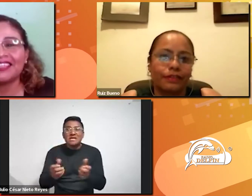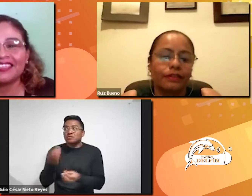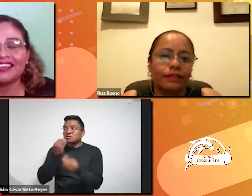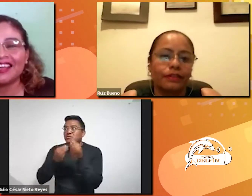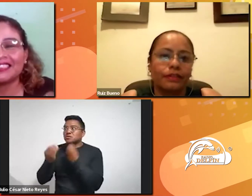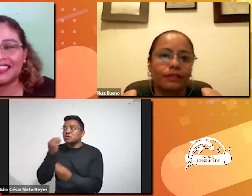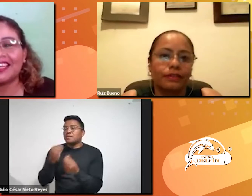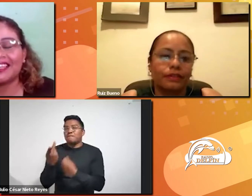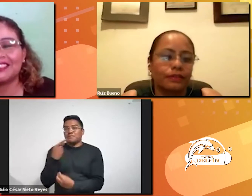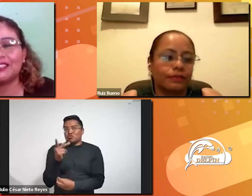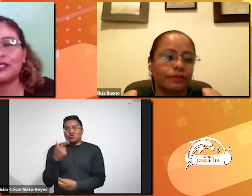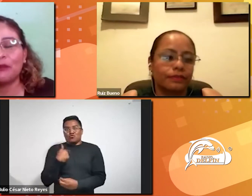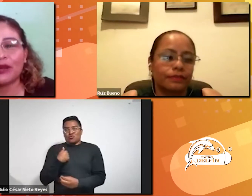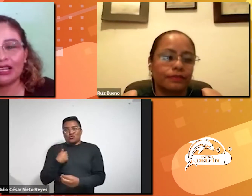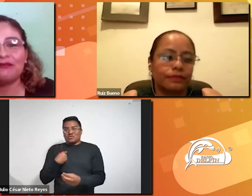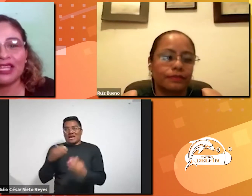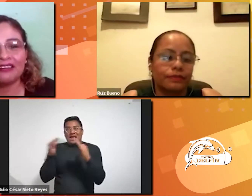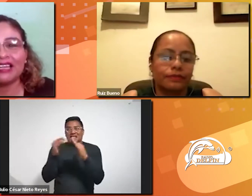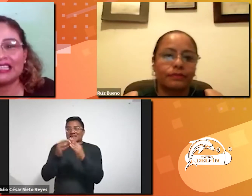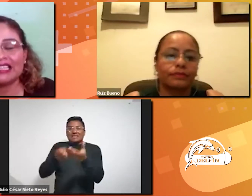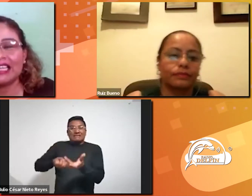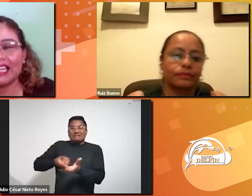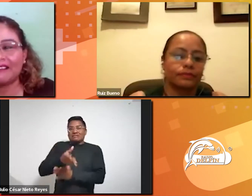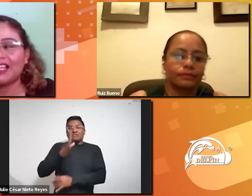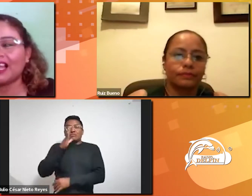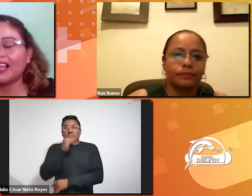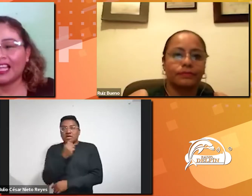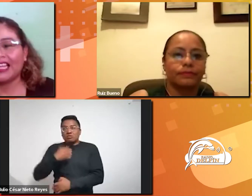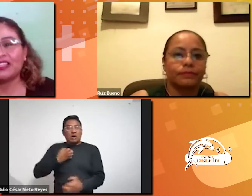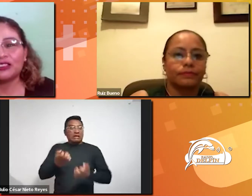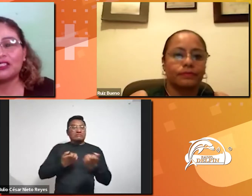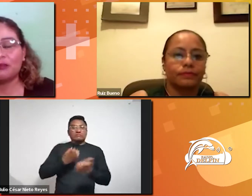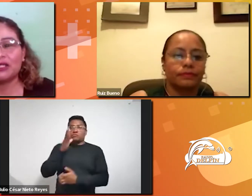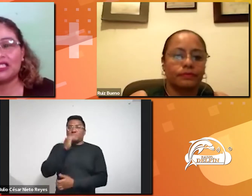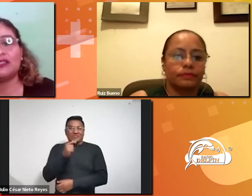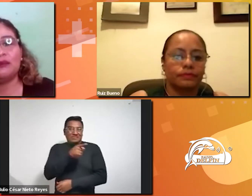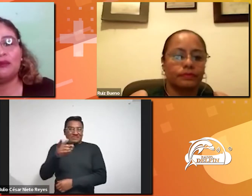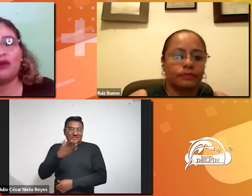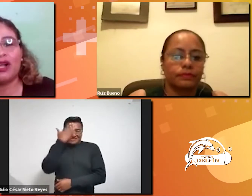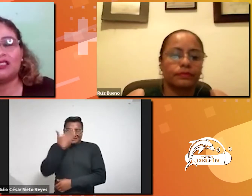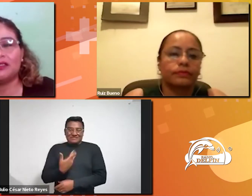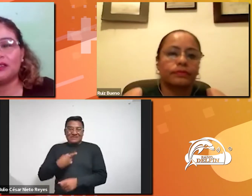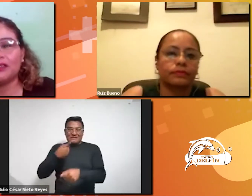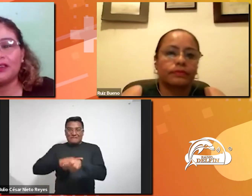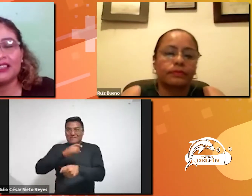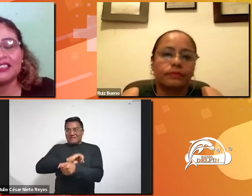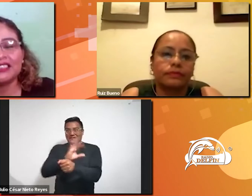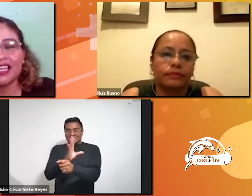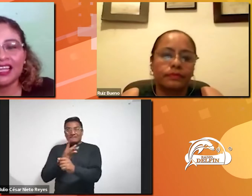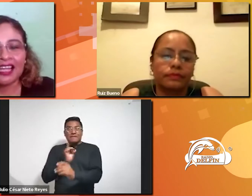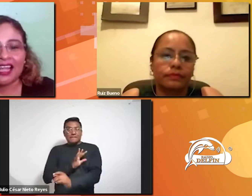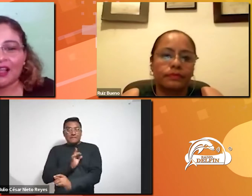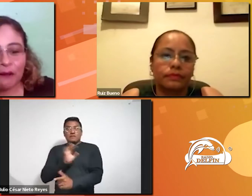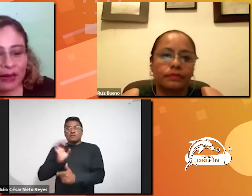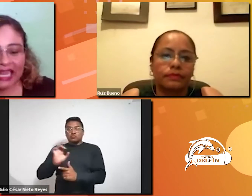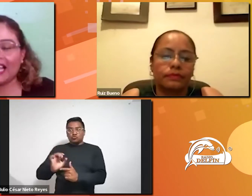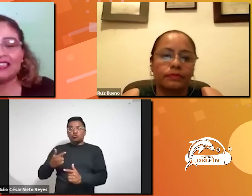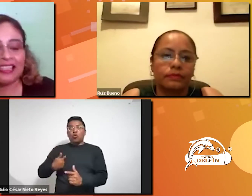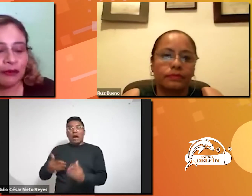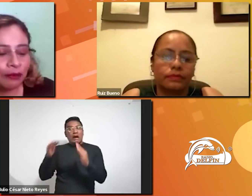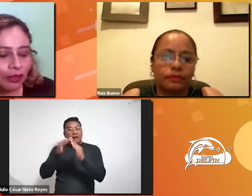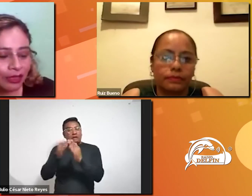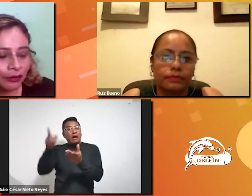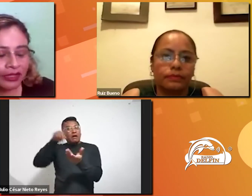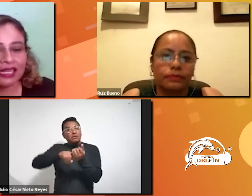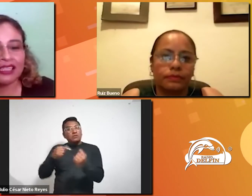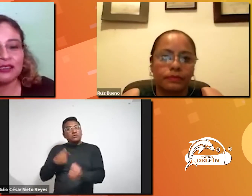rodar ni ir a hacer ejercicio por el miedo latente que había, entonces pues eso mismo ocasionó, ¿no? Entonces me